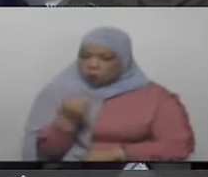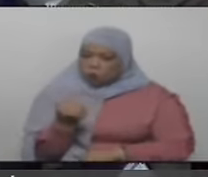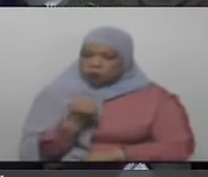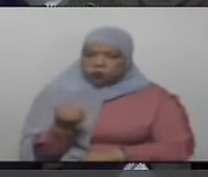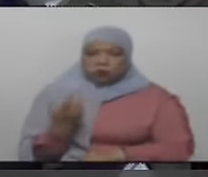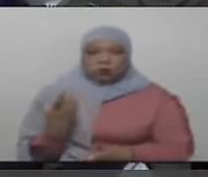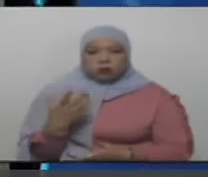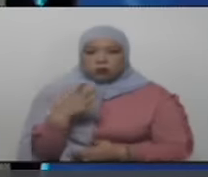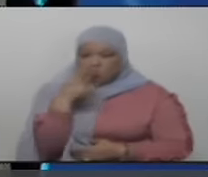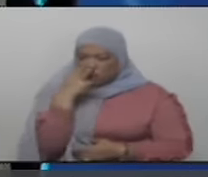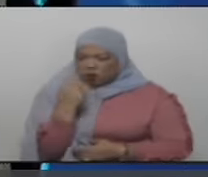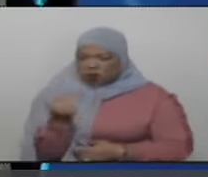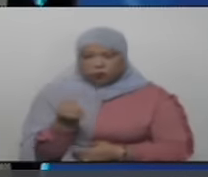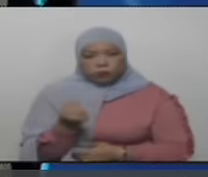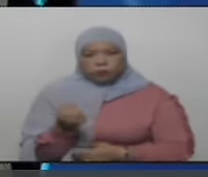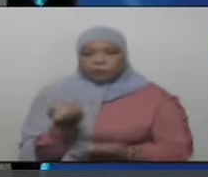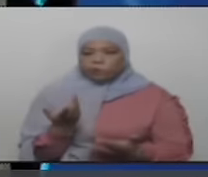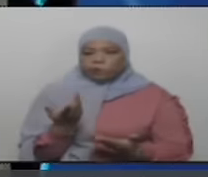pueden entender.